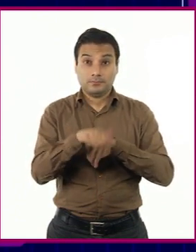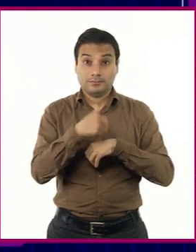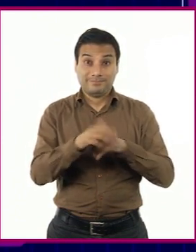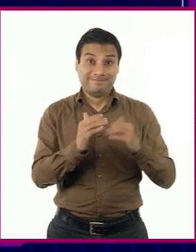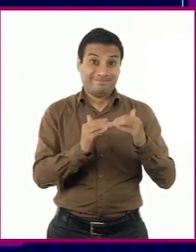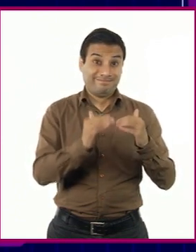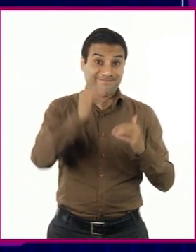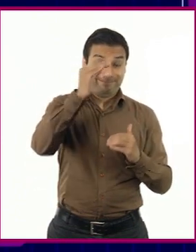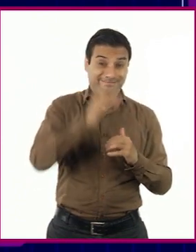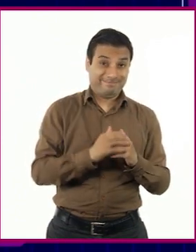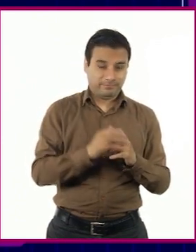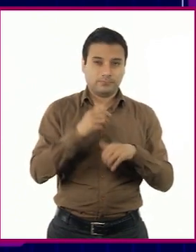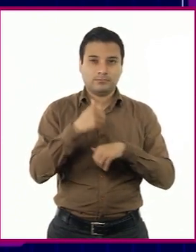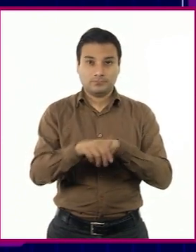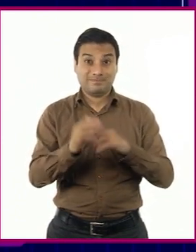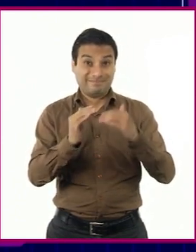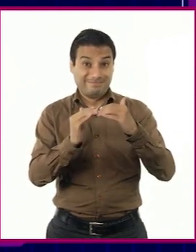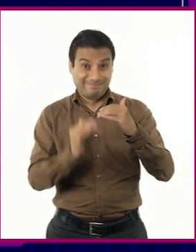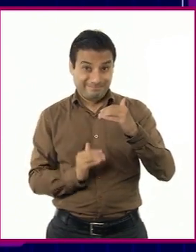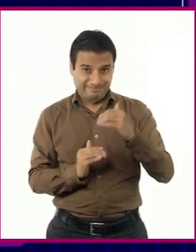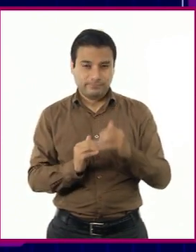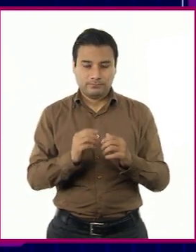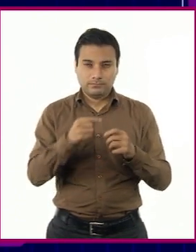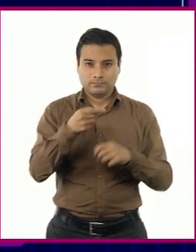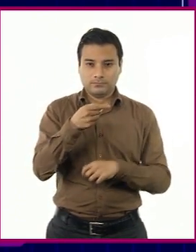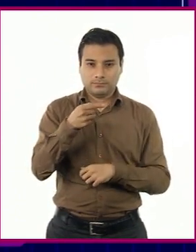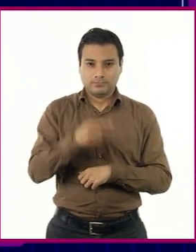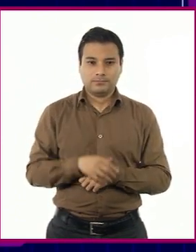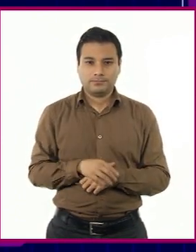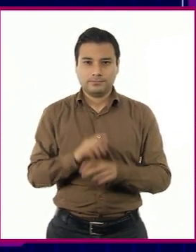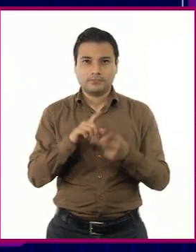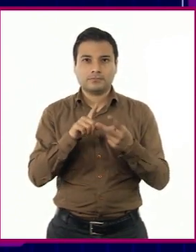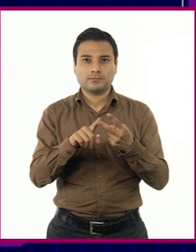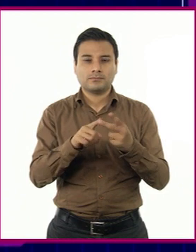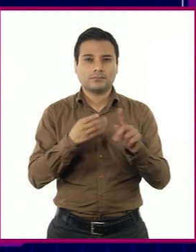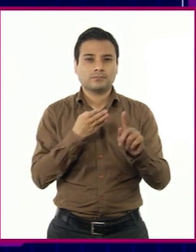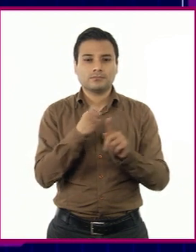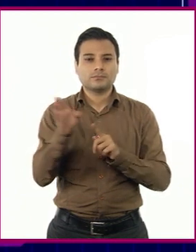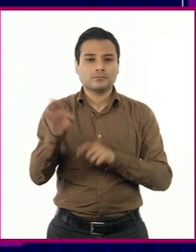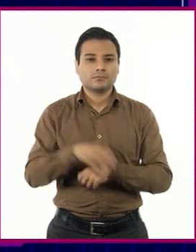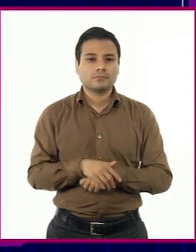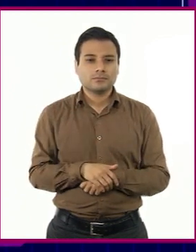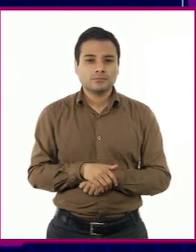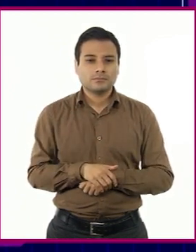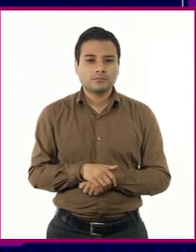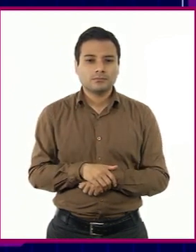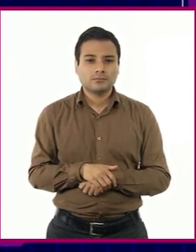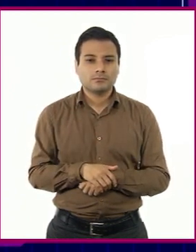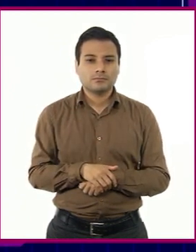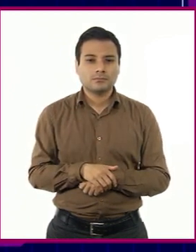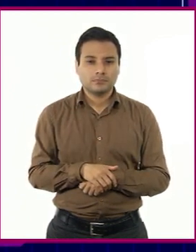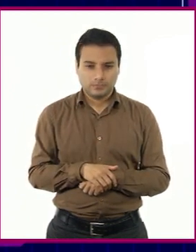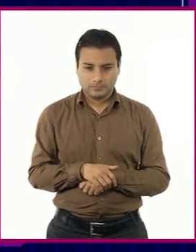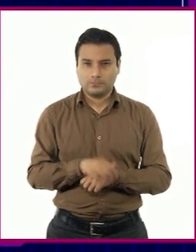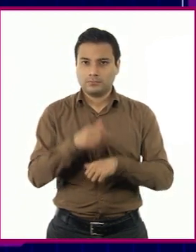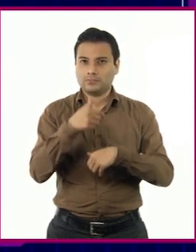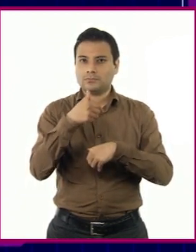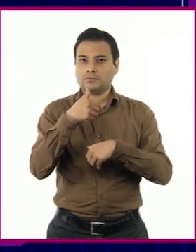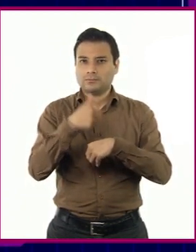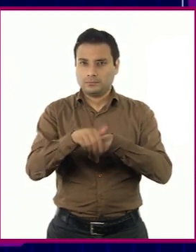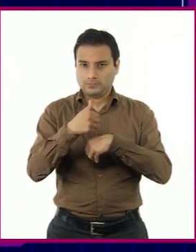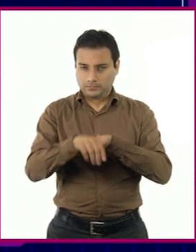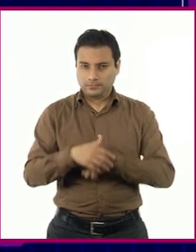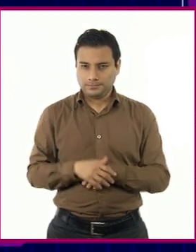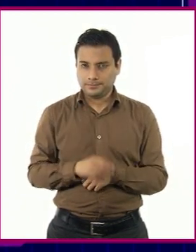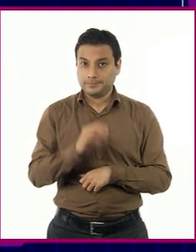dato de menor valor en un conjunto de datos. Desviación es la diferencia entre cada dato y la media aritmética. La desviación